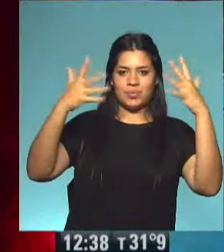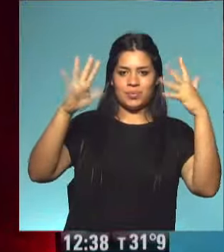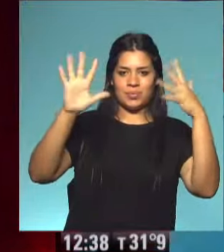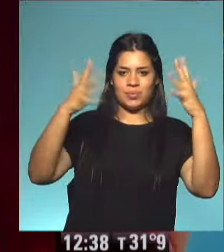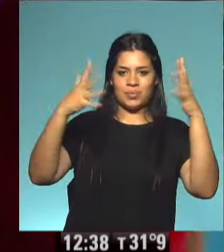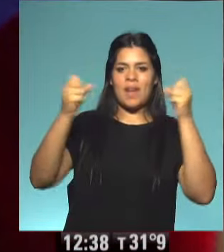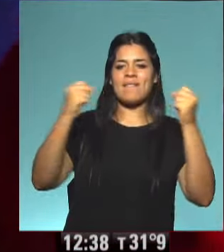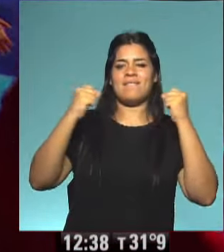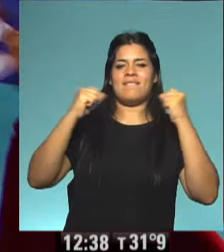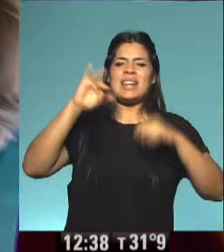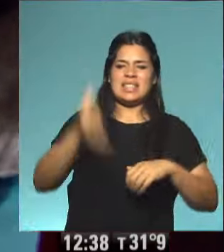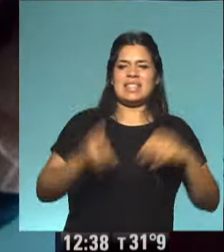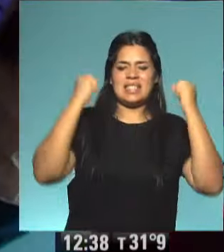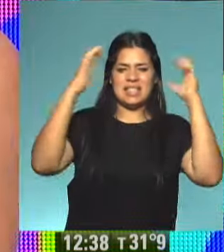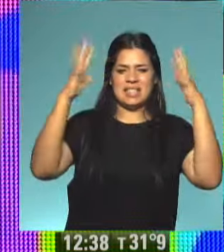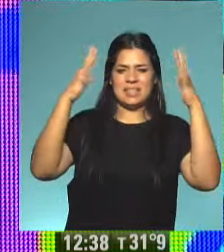Claro que sí. Claro que sí.